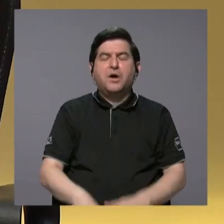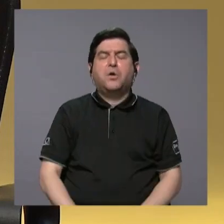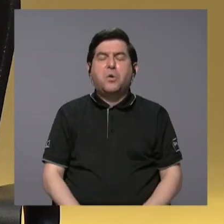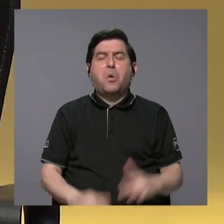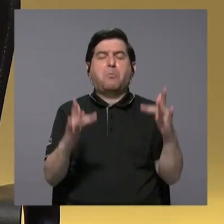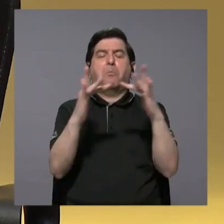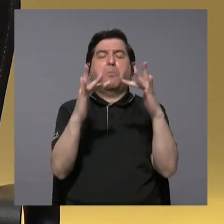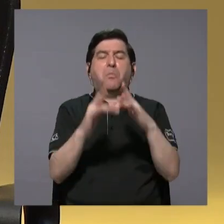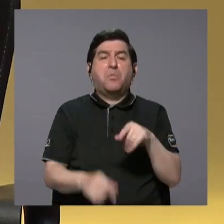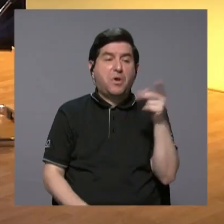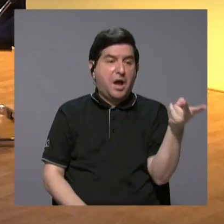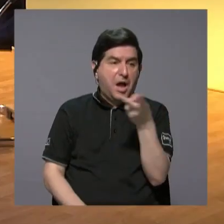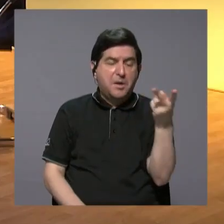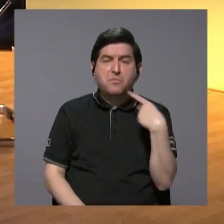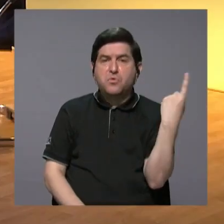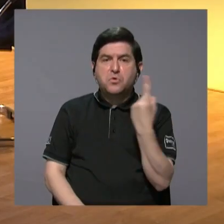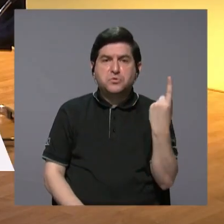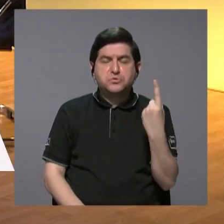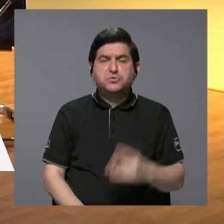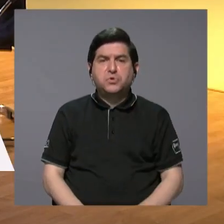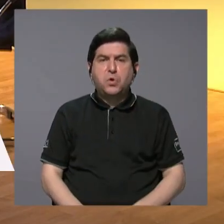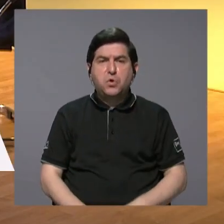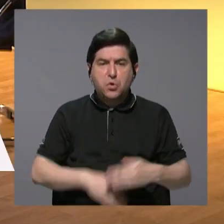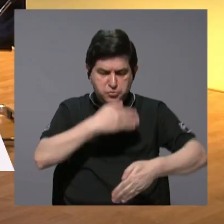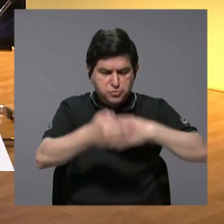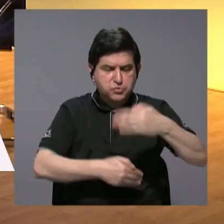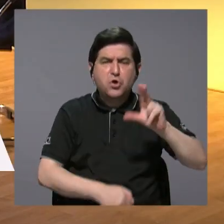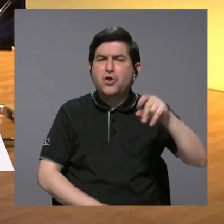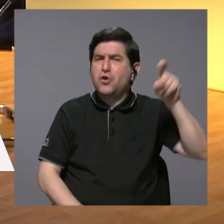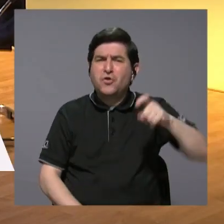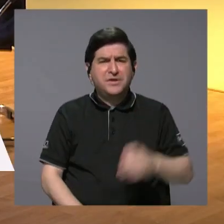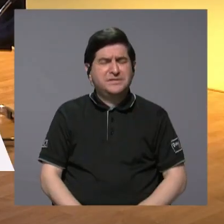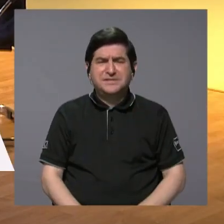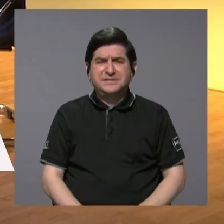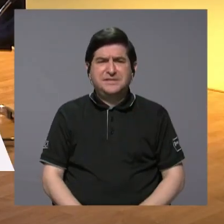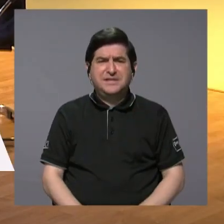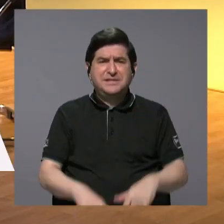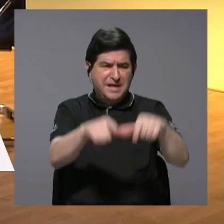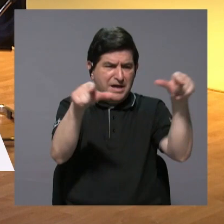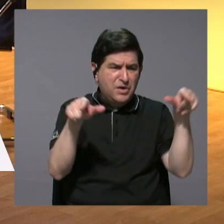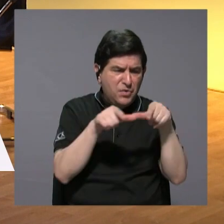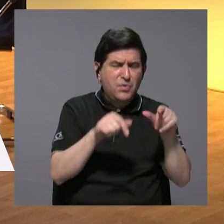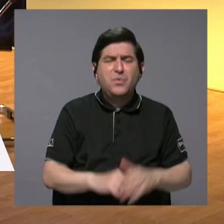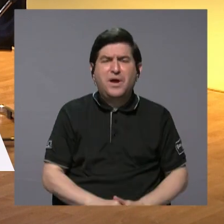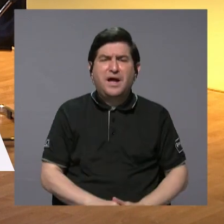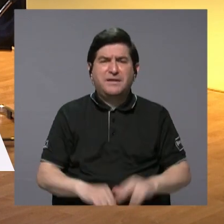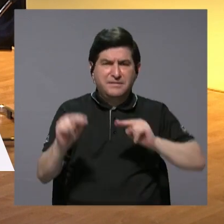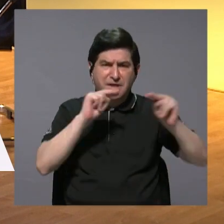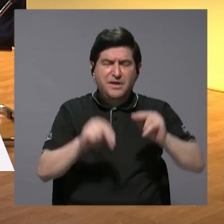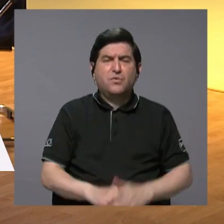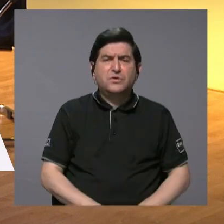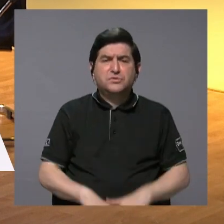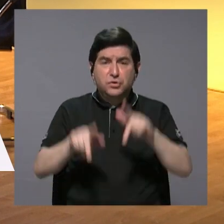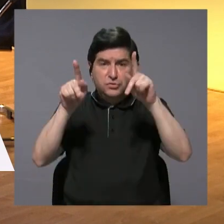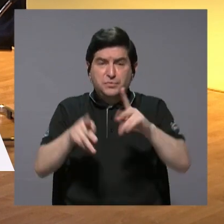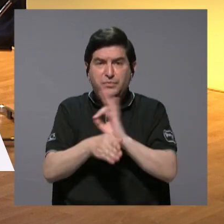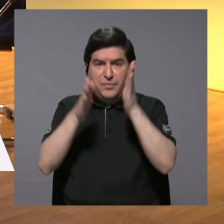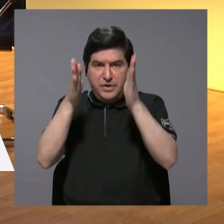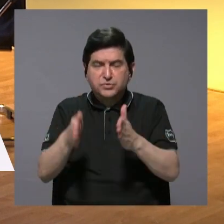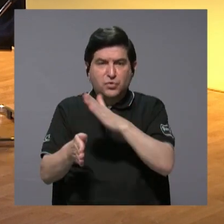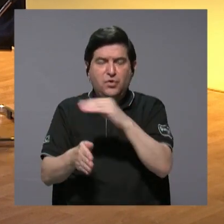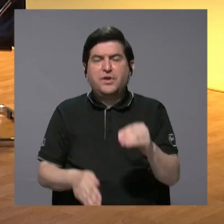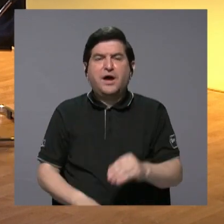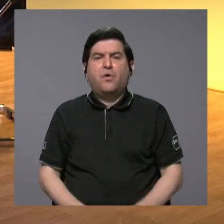cruzar la operación ellos solos. No ocupan ni de la bolsa, ni del puesto de bolsa, ni de la gente de bolsa. Lo interesante fue que